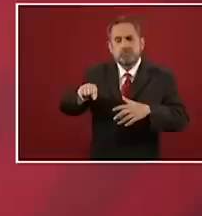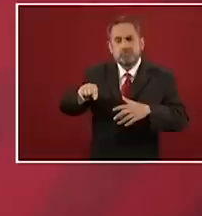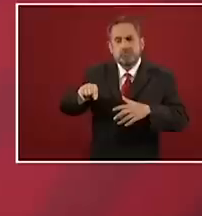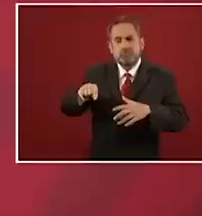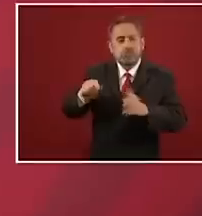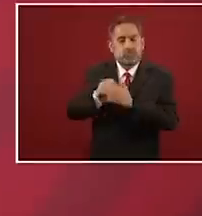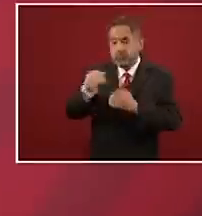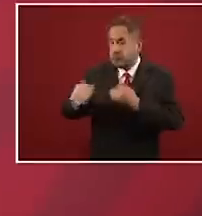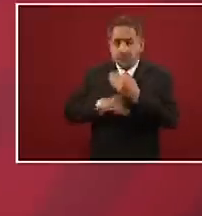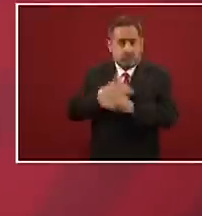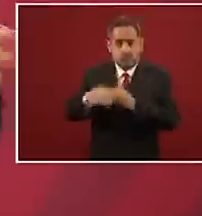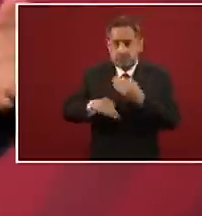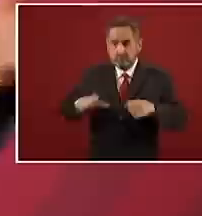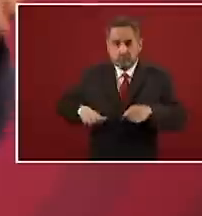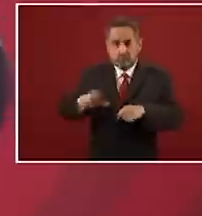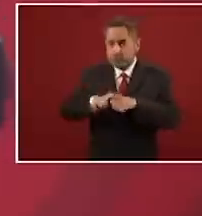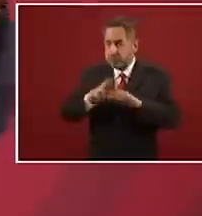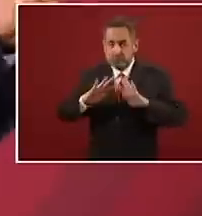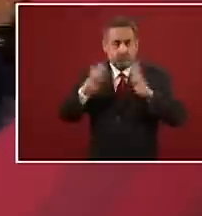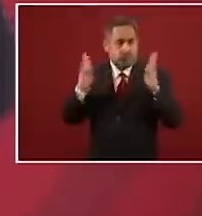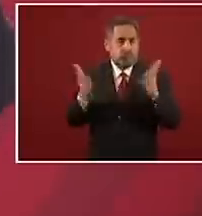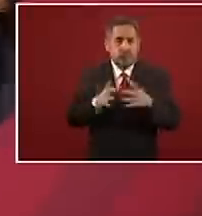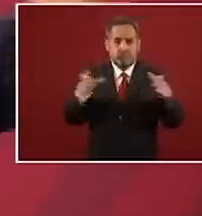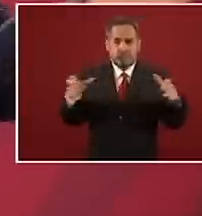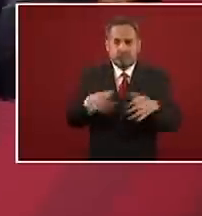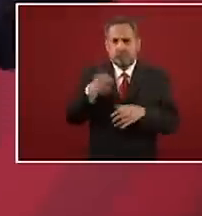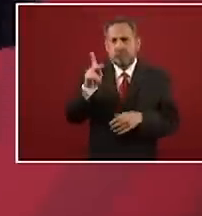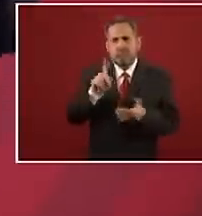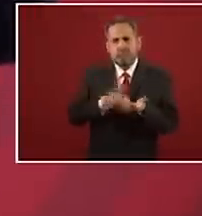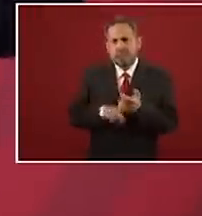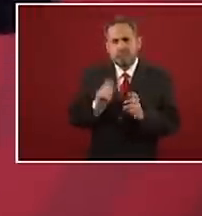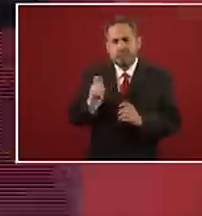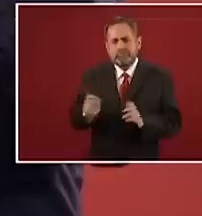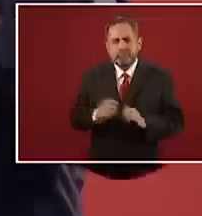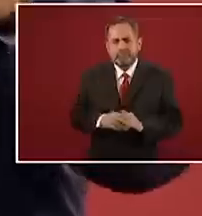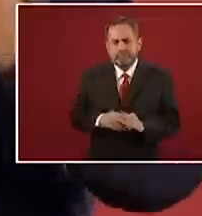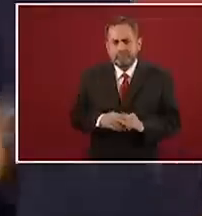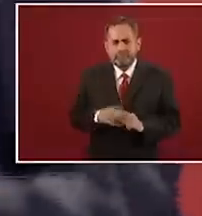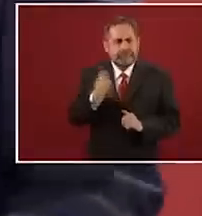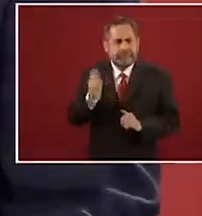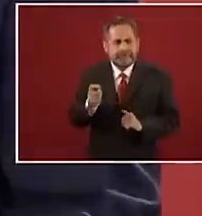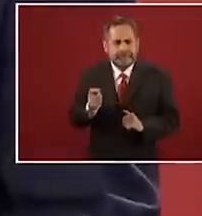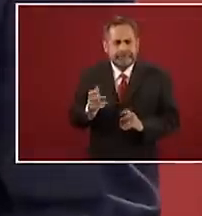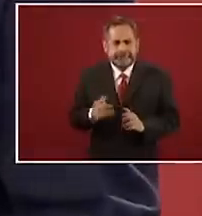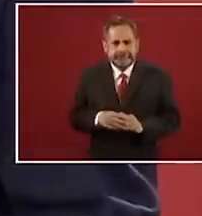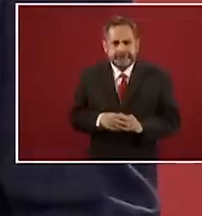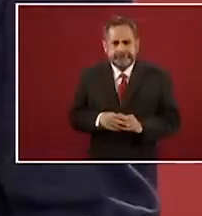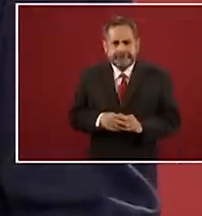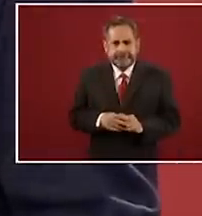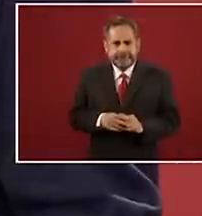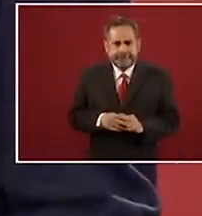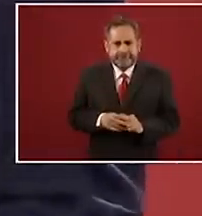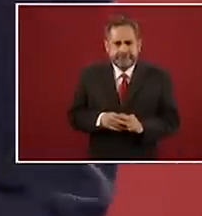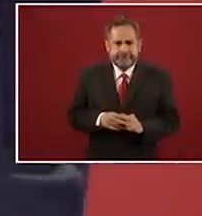con todos los gobernadores, pero es de